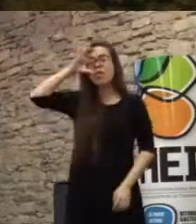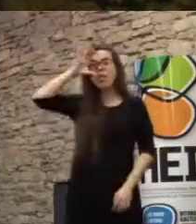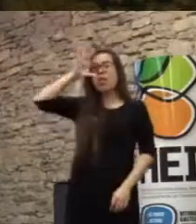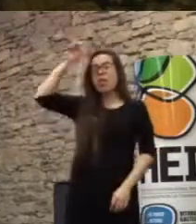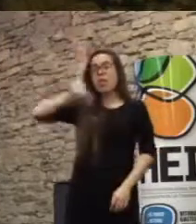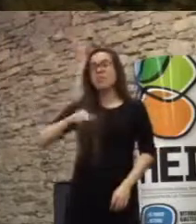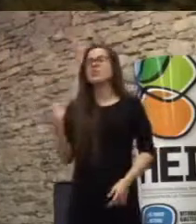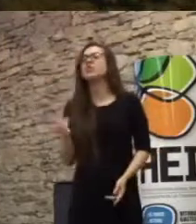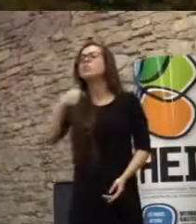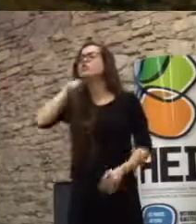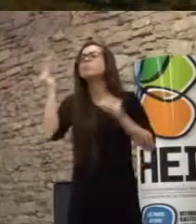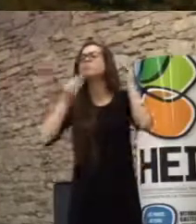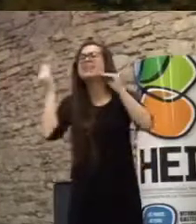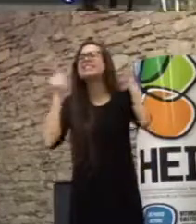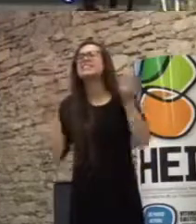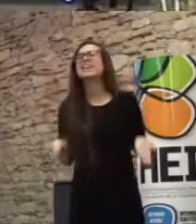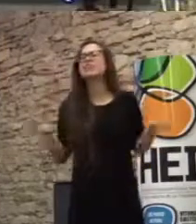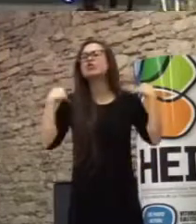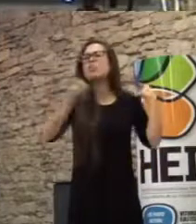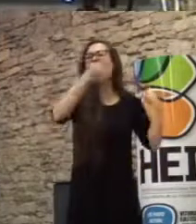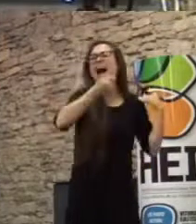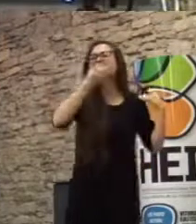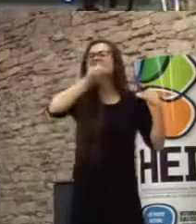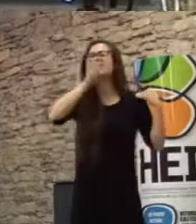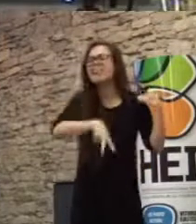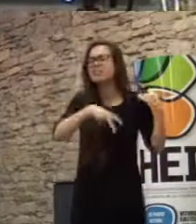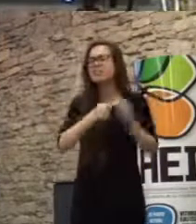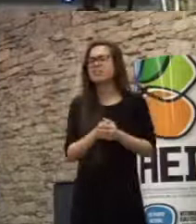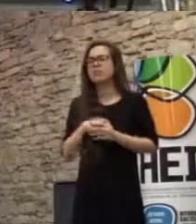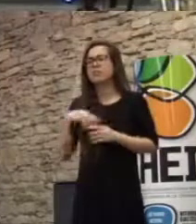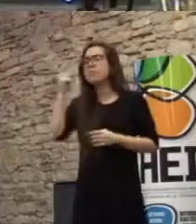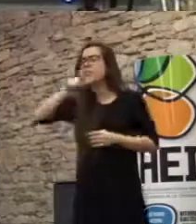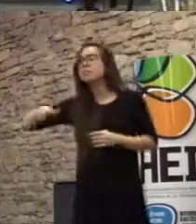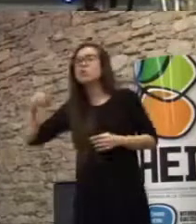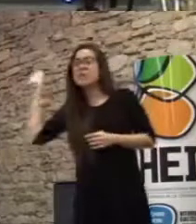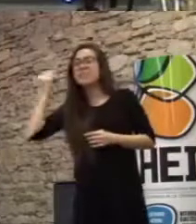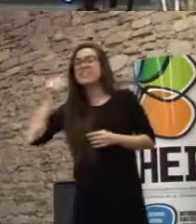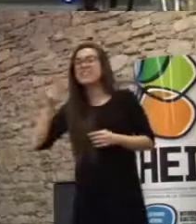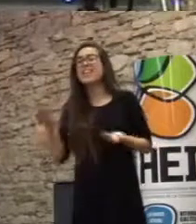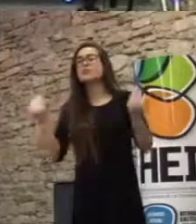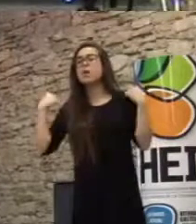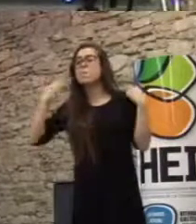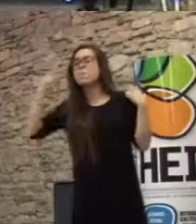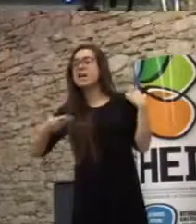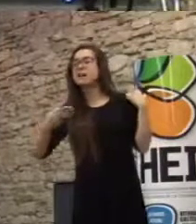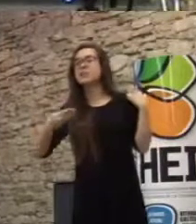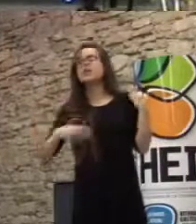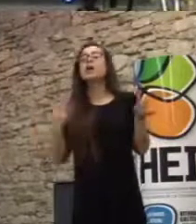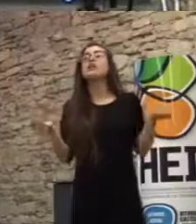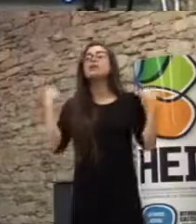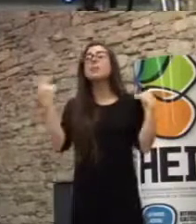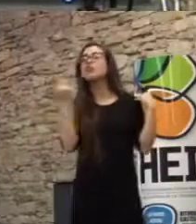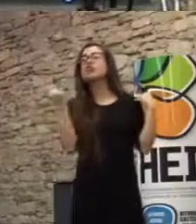votos para a quién creéis que el responsable es a si el responsable es p quien cree que el reponsable son los dos